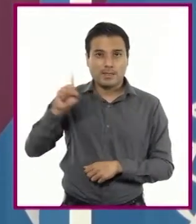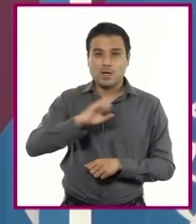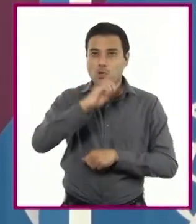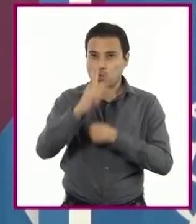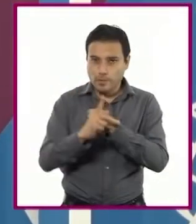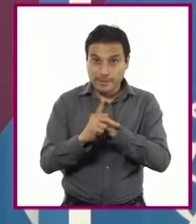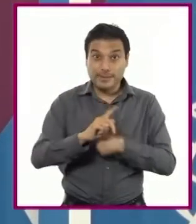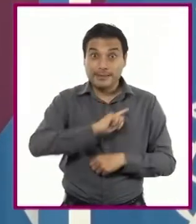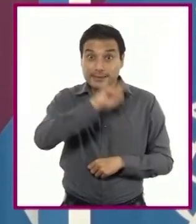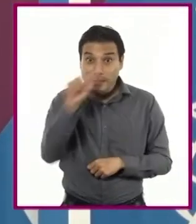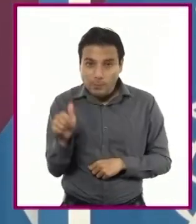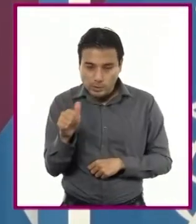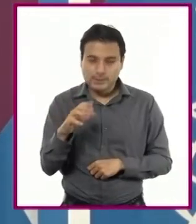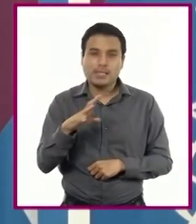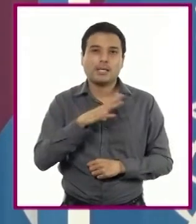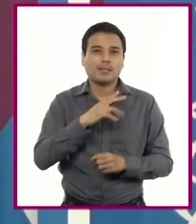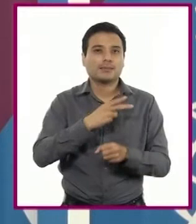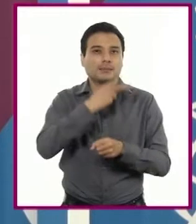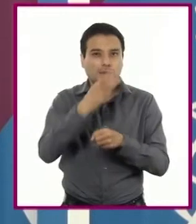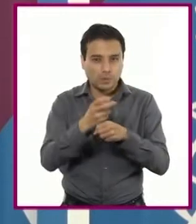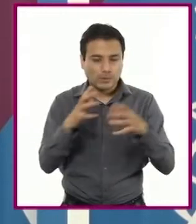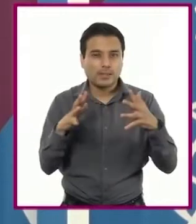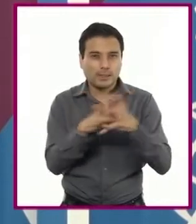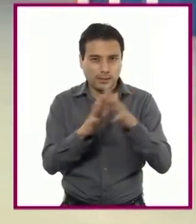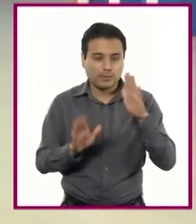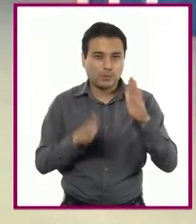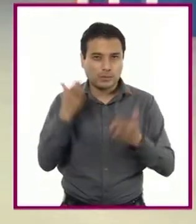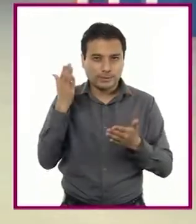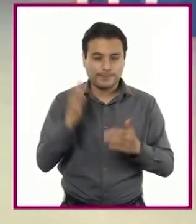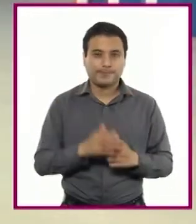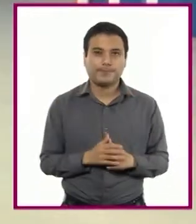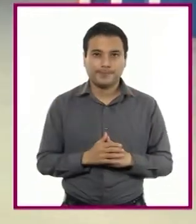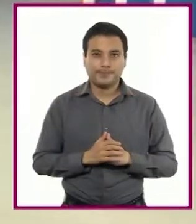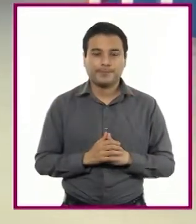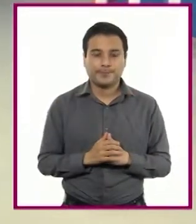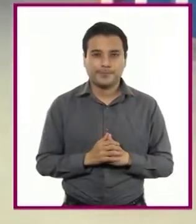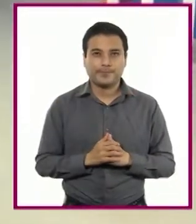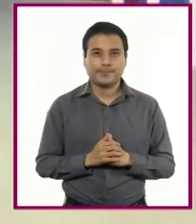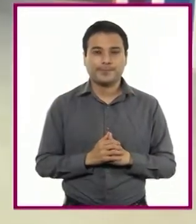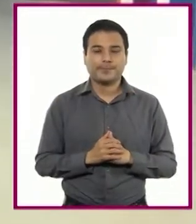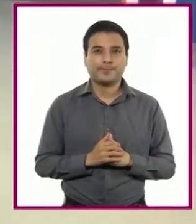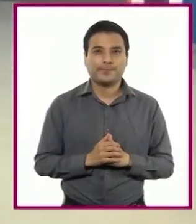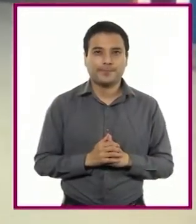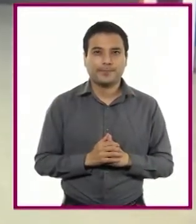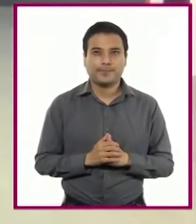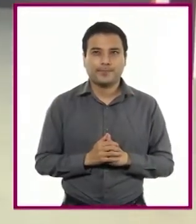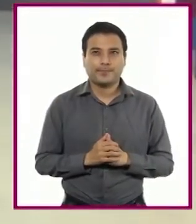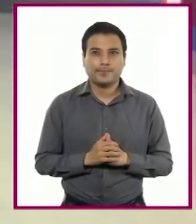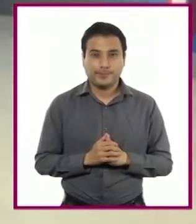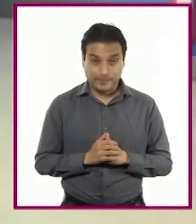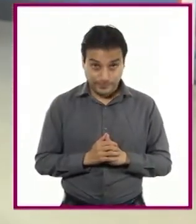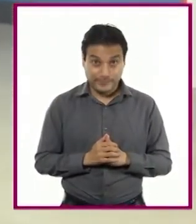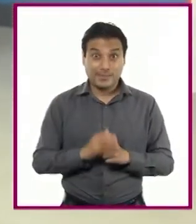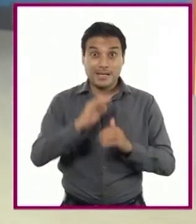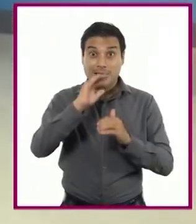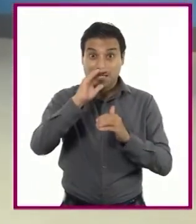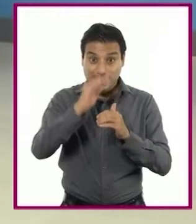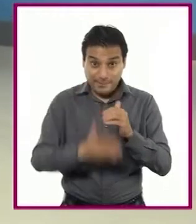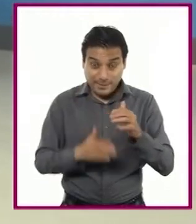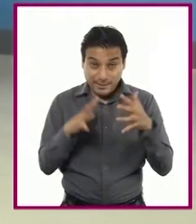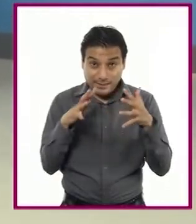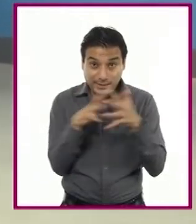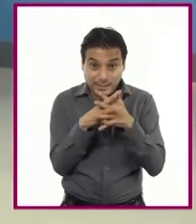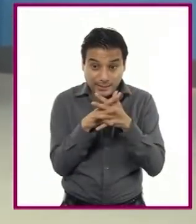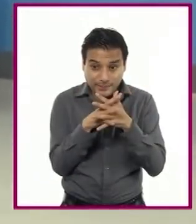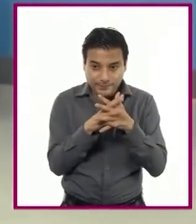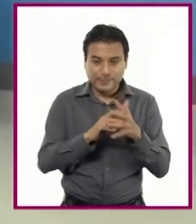al estallido de la Segunda Guerra Mundial. Al finalizar esta, se retomó nuevamente